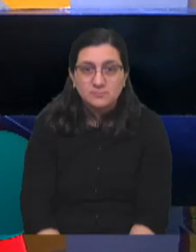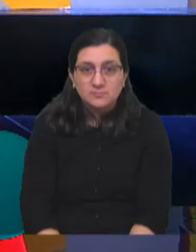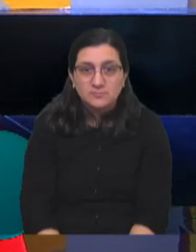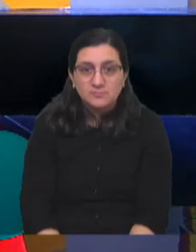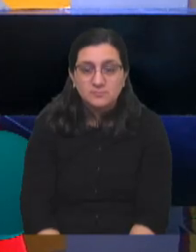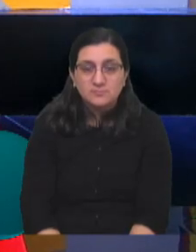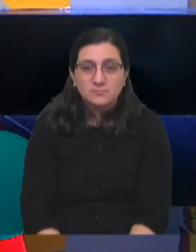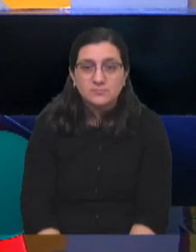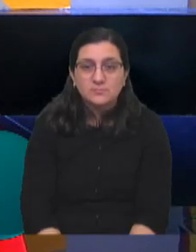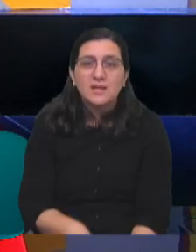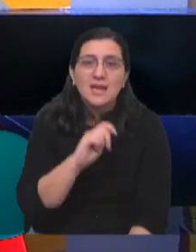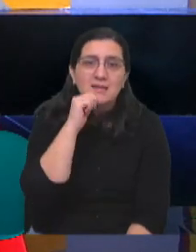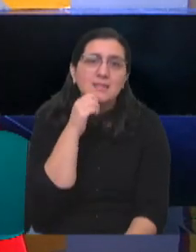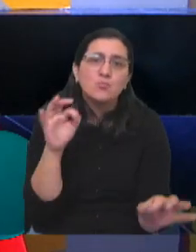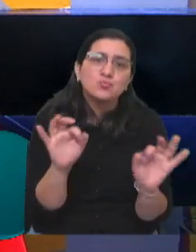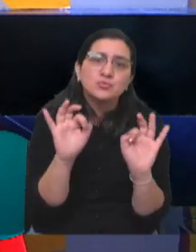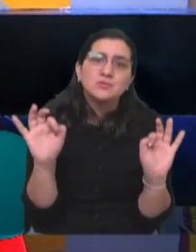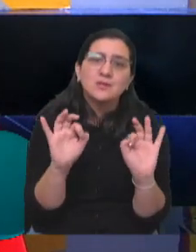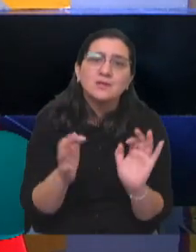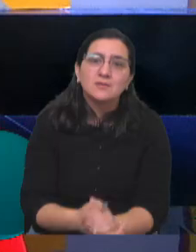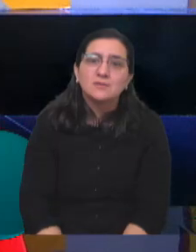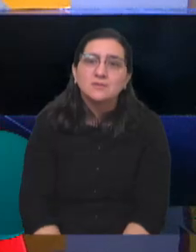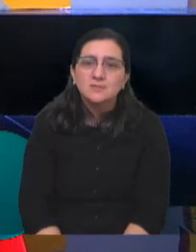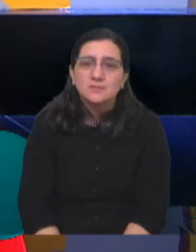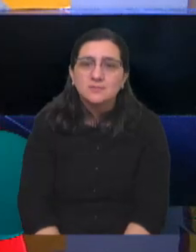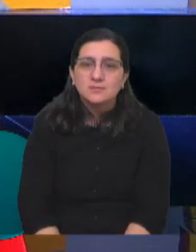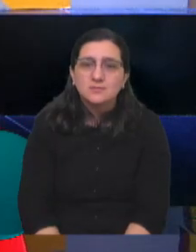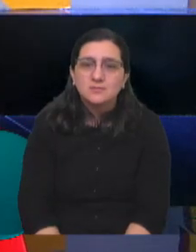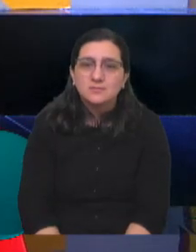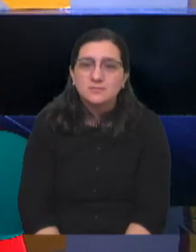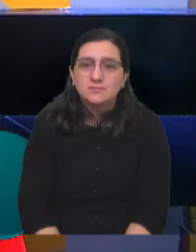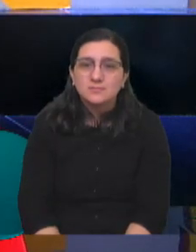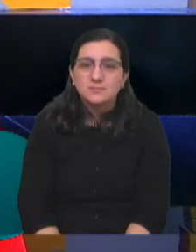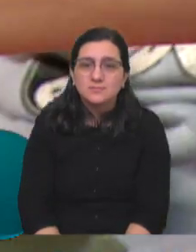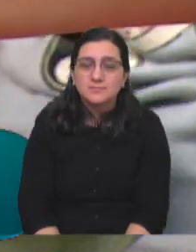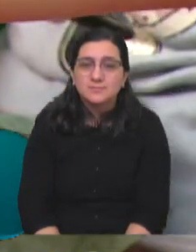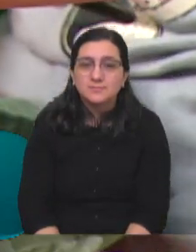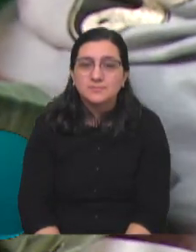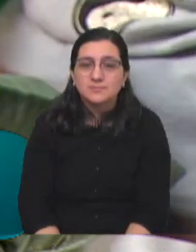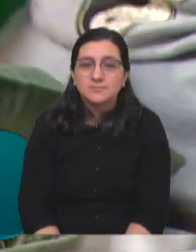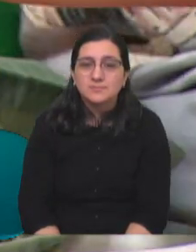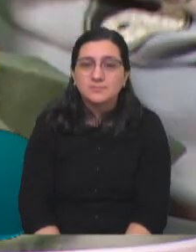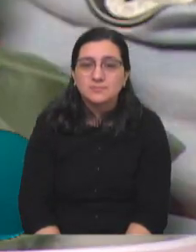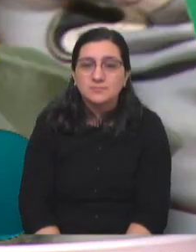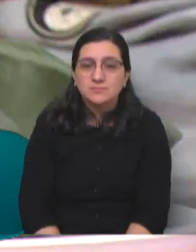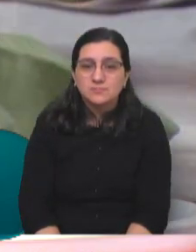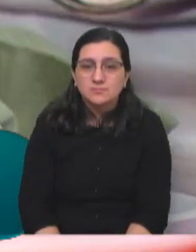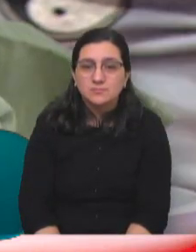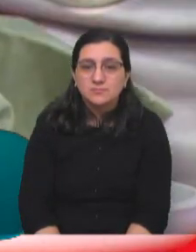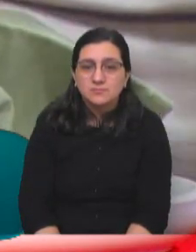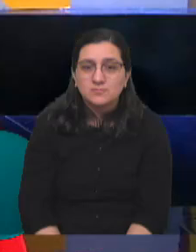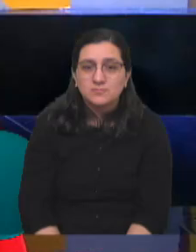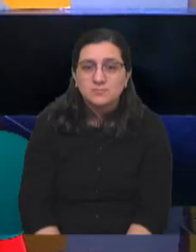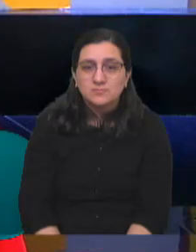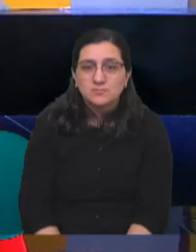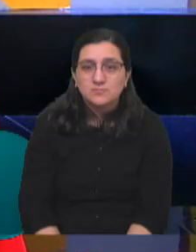Y qué buena música. Acá. Ah, perfecto. Arranco de cero. Arrancás de cero. Esto lo dejamos acá como decoración. Están muy ricas las uvas,